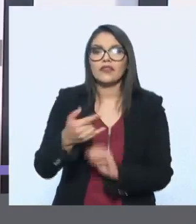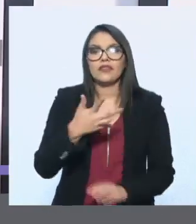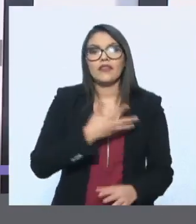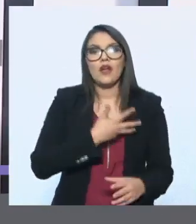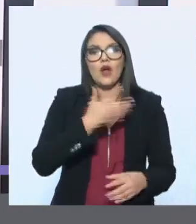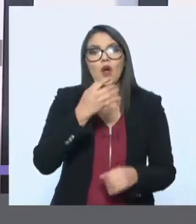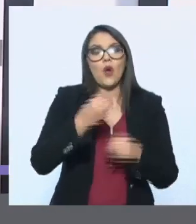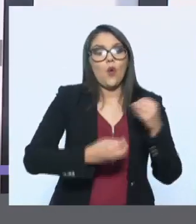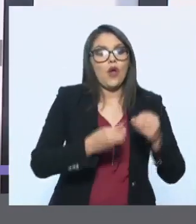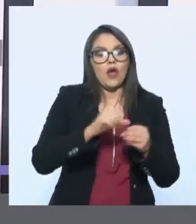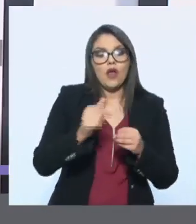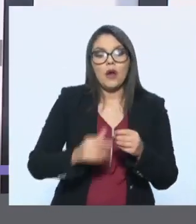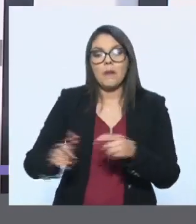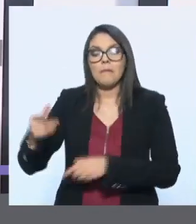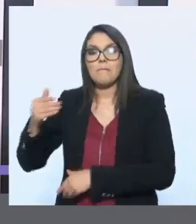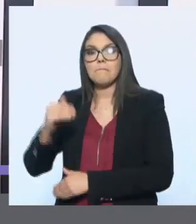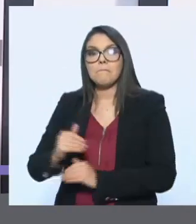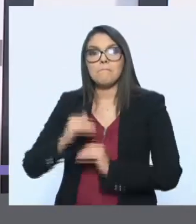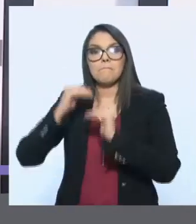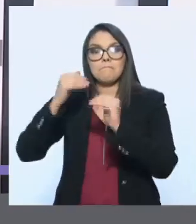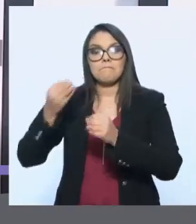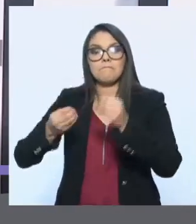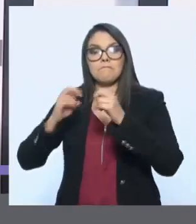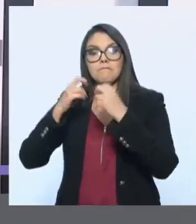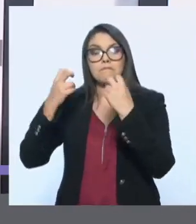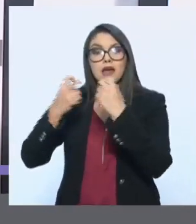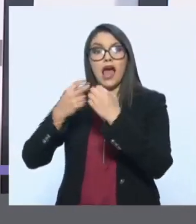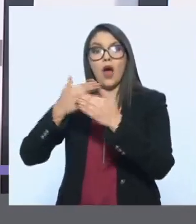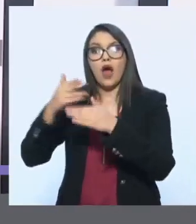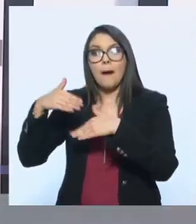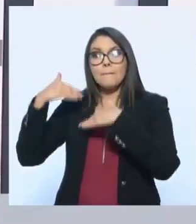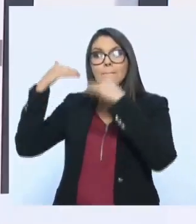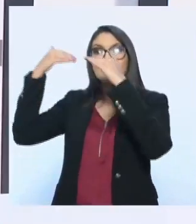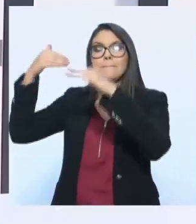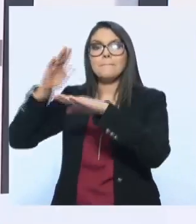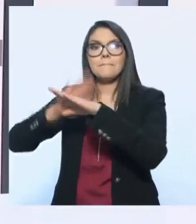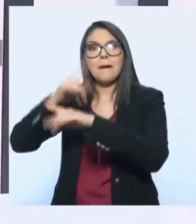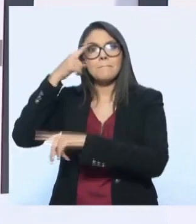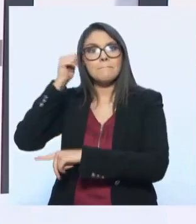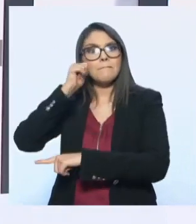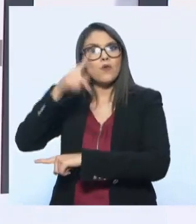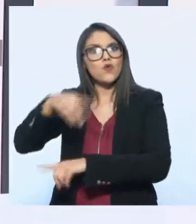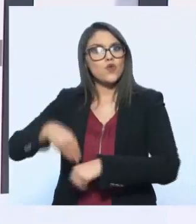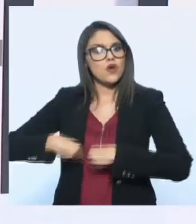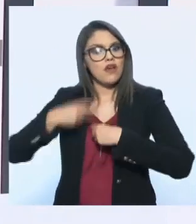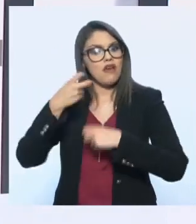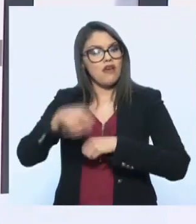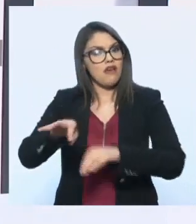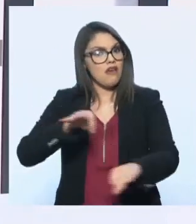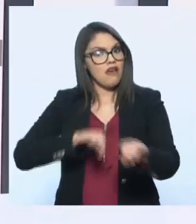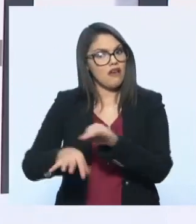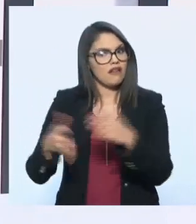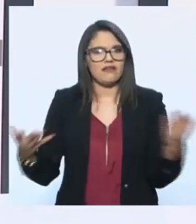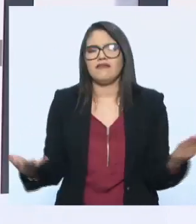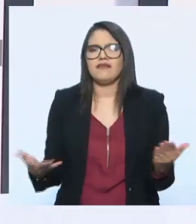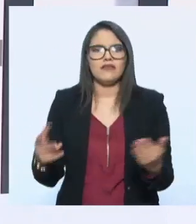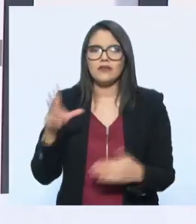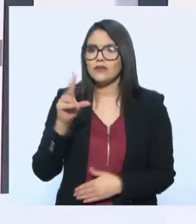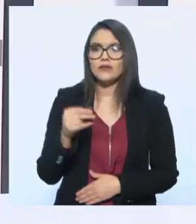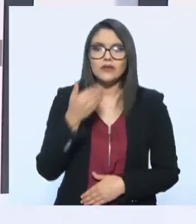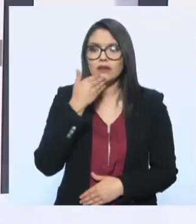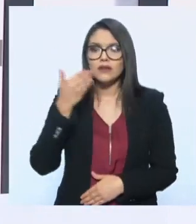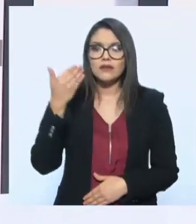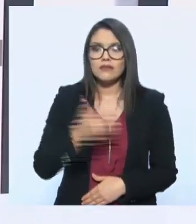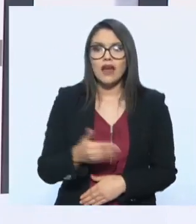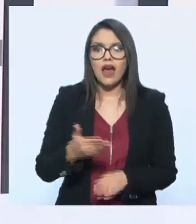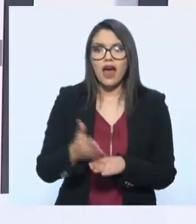siguiente escalón que ya era pues dedicarse de por vida a eso. Ahora, echarle un ojo a qué fueron los fallos que tuvieron estos jueces en el pasado para